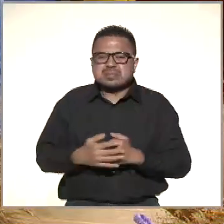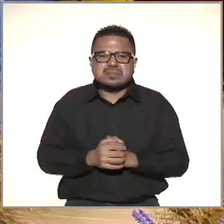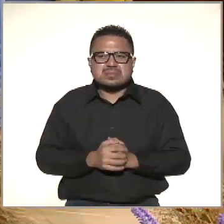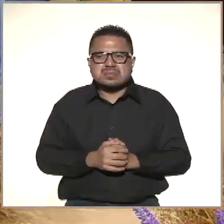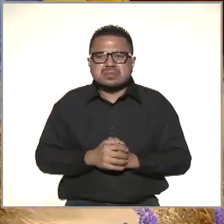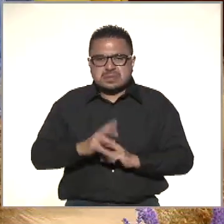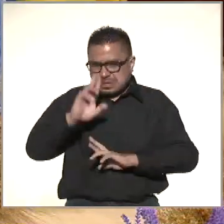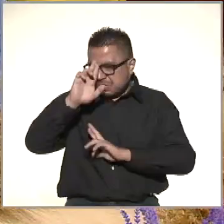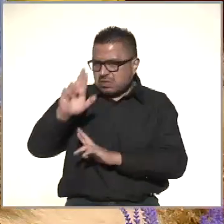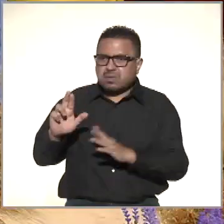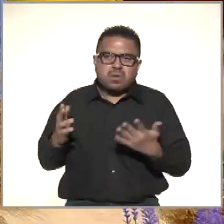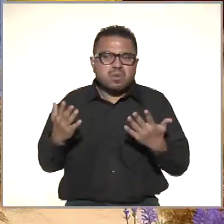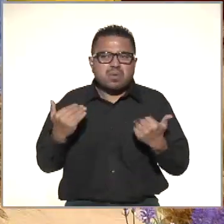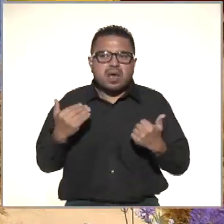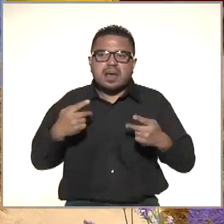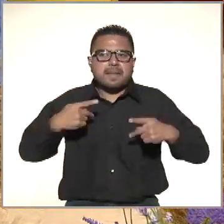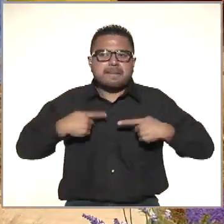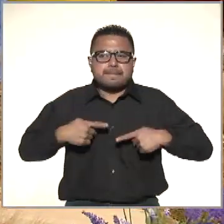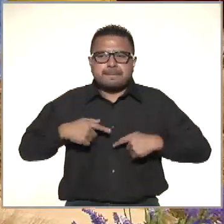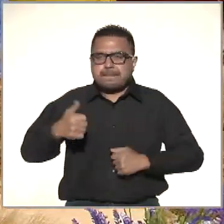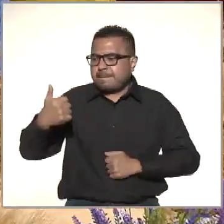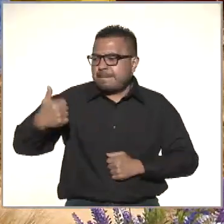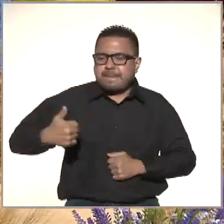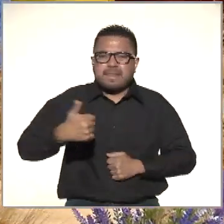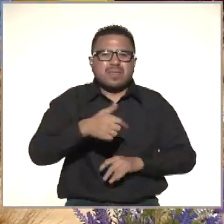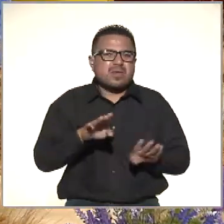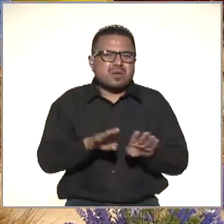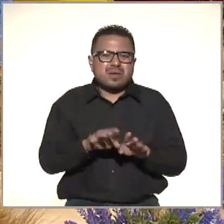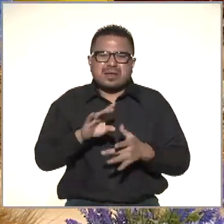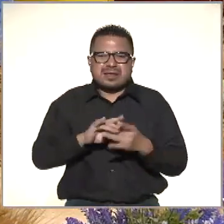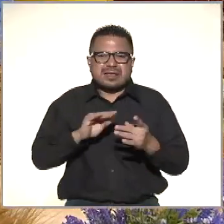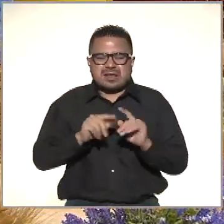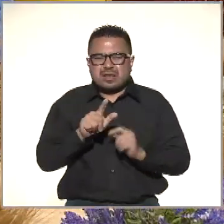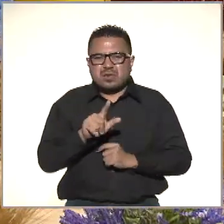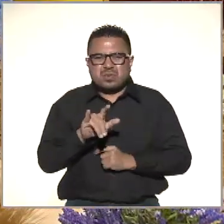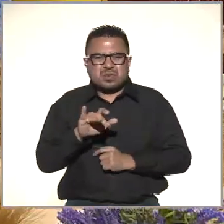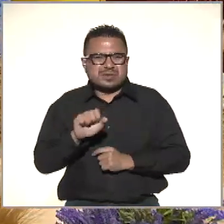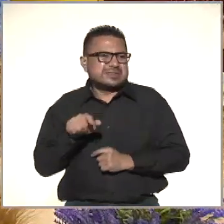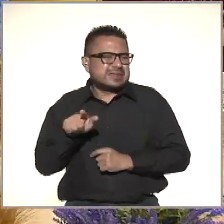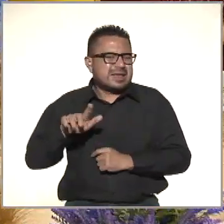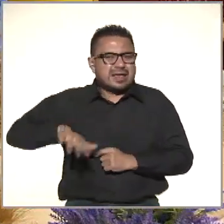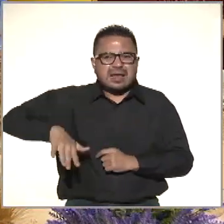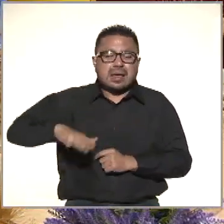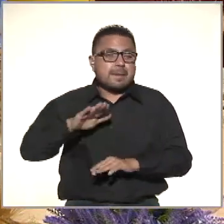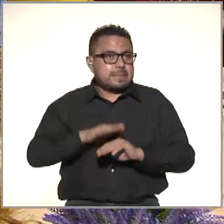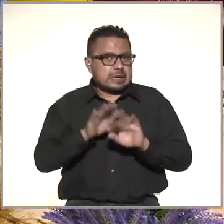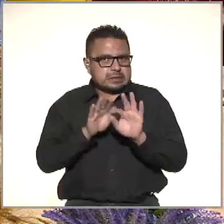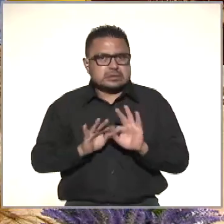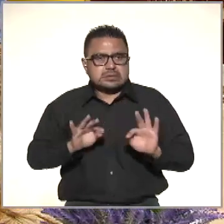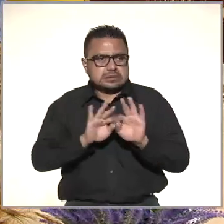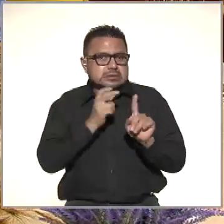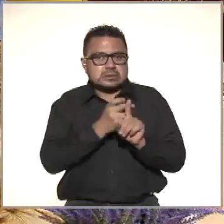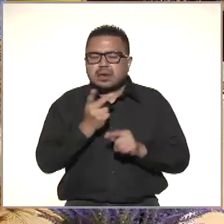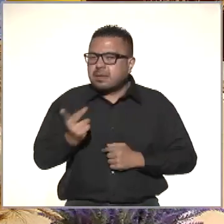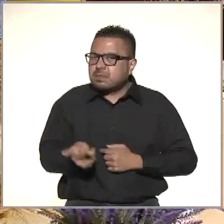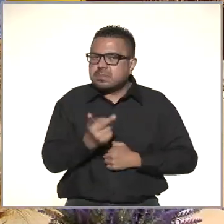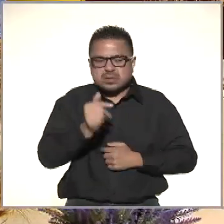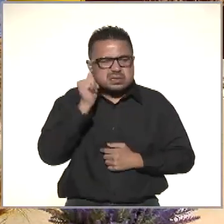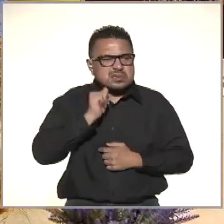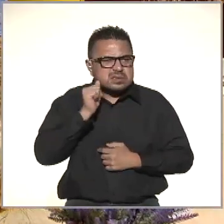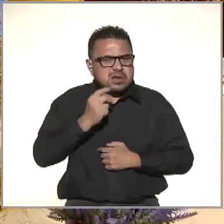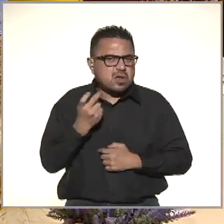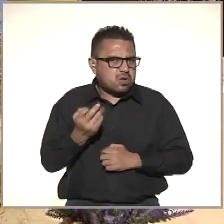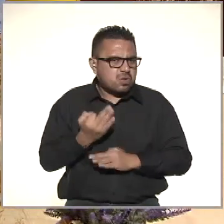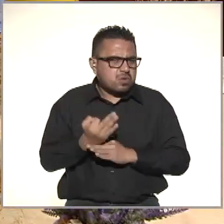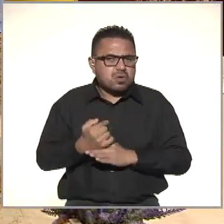sin respetar la dignidad de las personas, ¿no? Como decía Luis Fernando, que eso es lo más importante, ¿no? Creo que la pregunta siempre es, ¿esto que